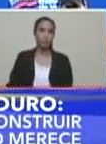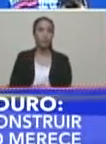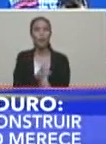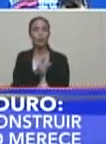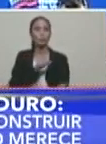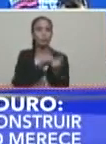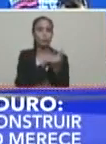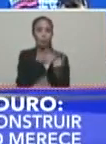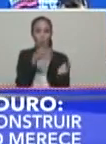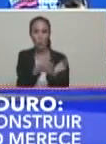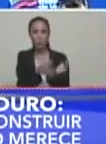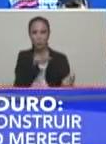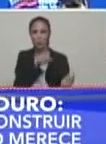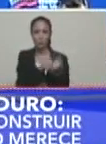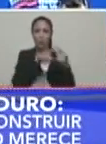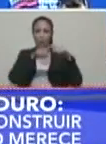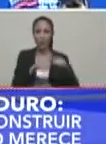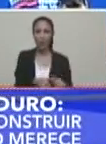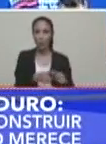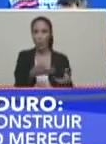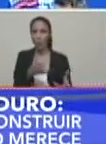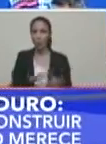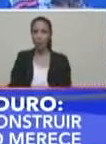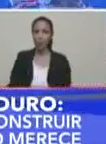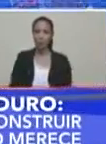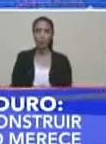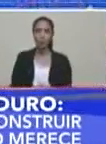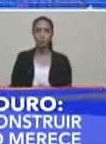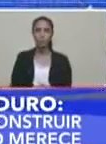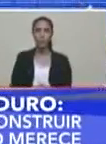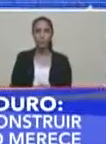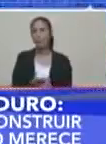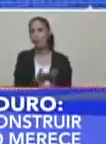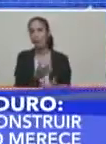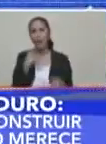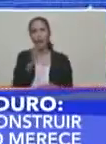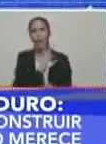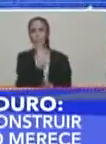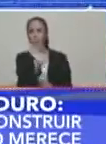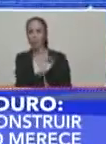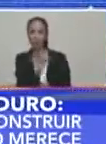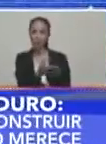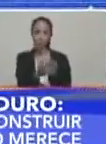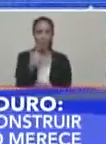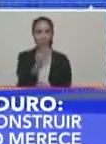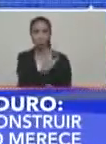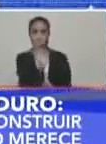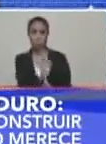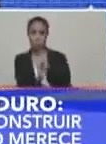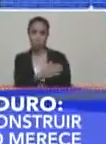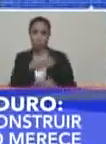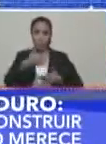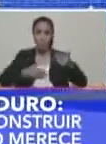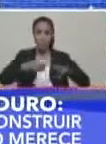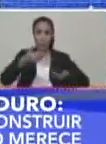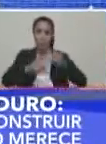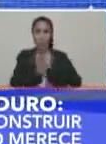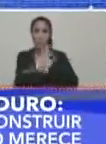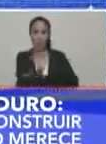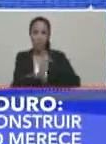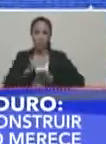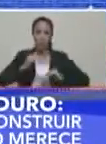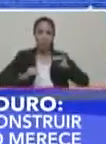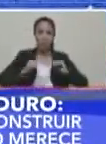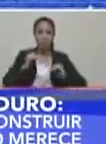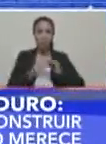Solamente en consulta. Tomando como referencia un promedio. Sacando una media, Aristóbulo.